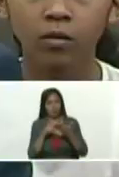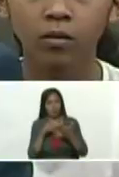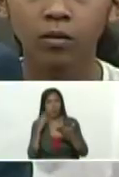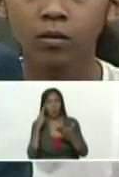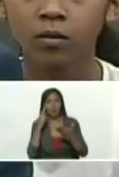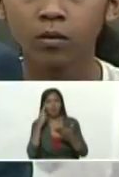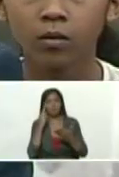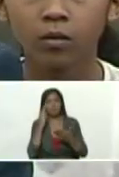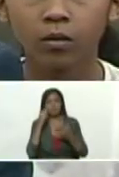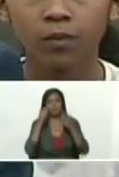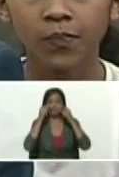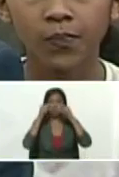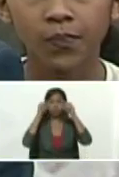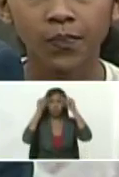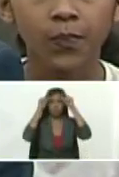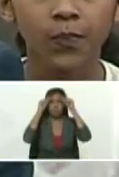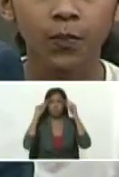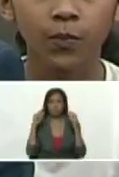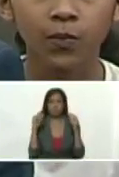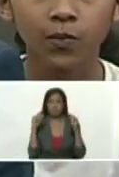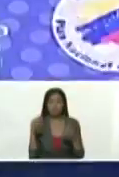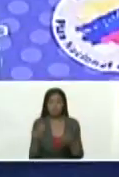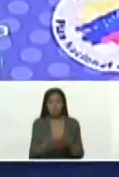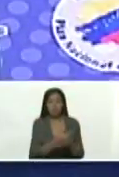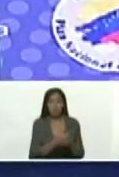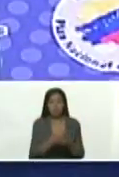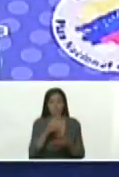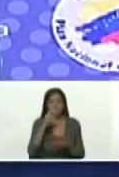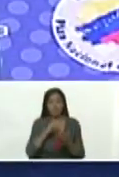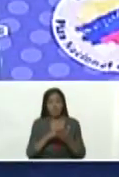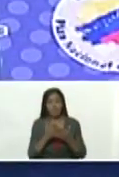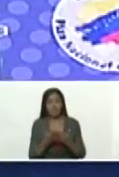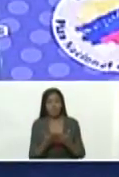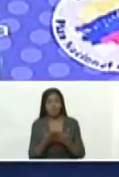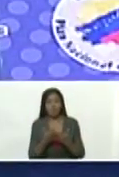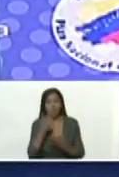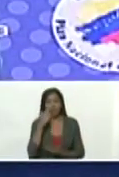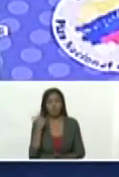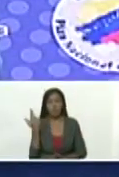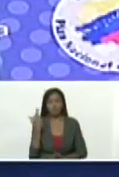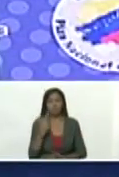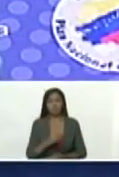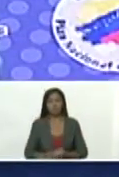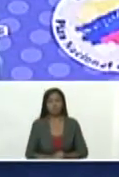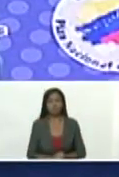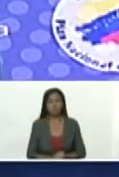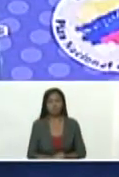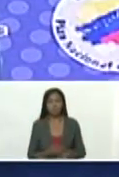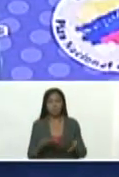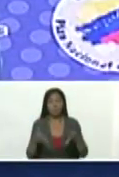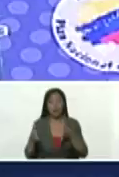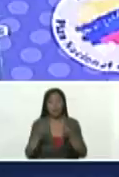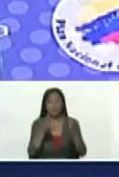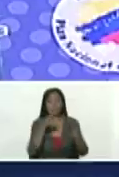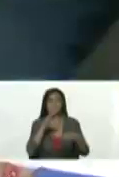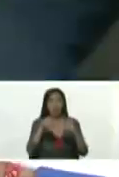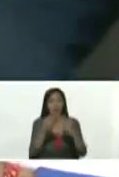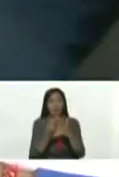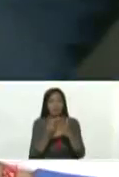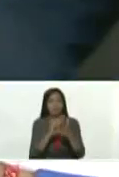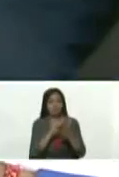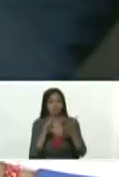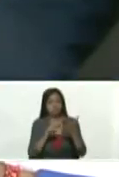Simón Rodríguez, recogido en el libro de Robinson, Un camino hacia la lectura de Simón